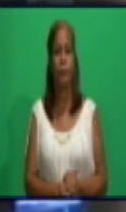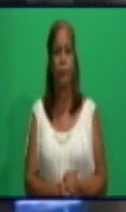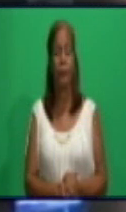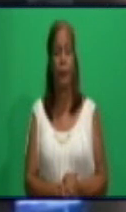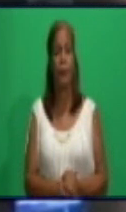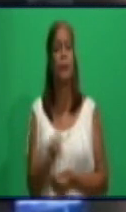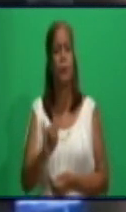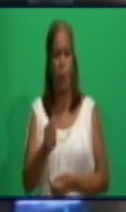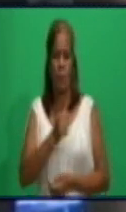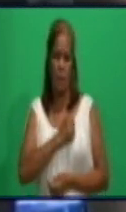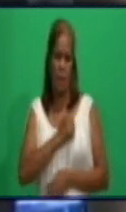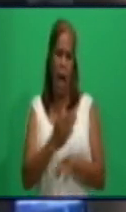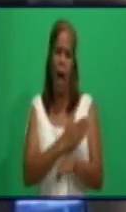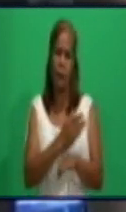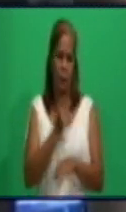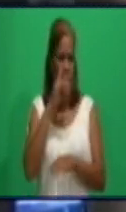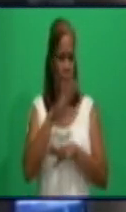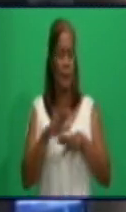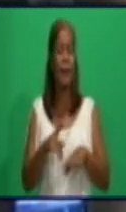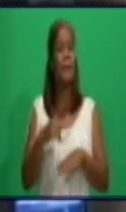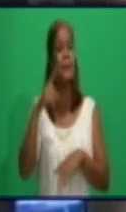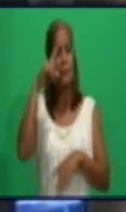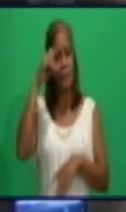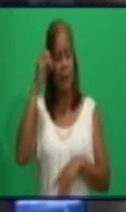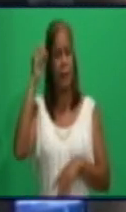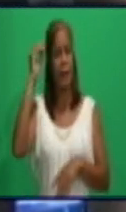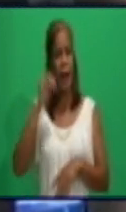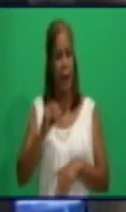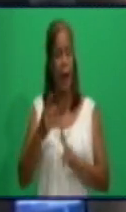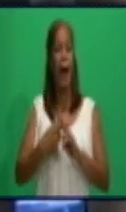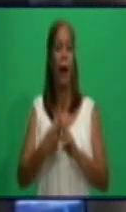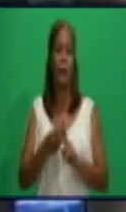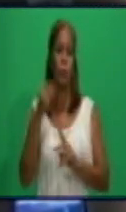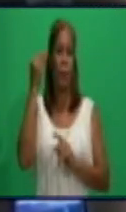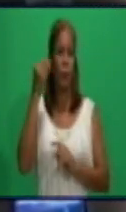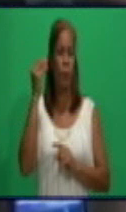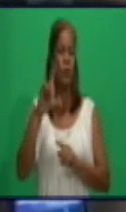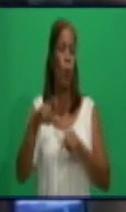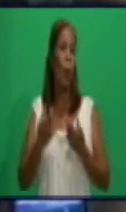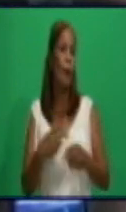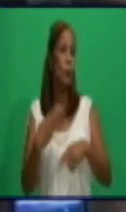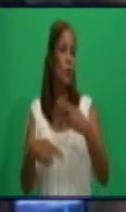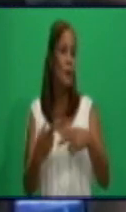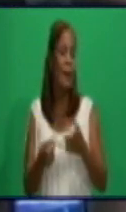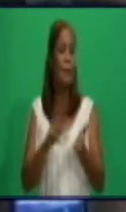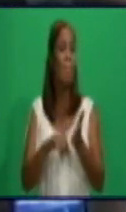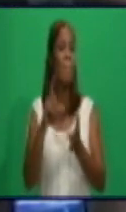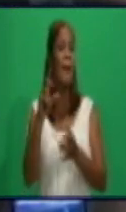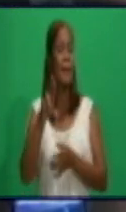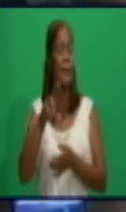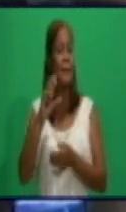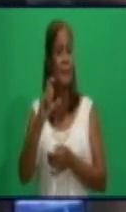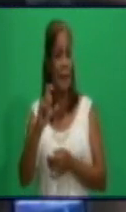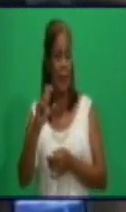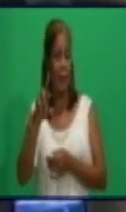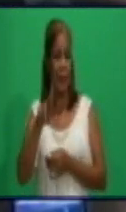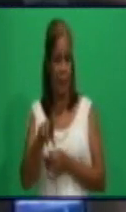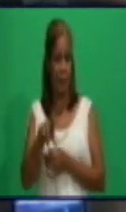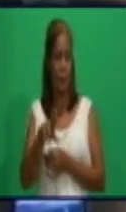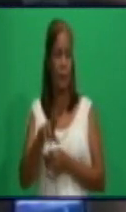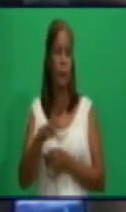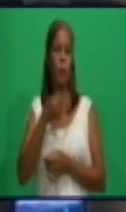no, antes de finalizar, sí, sé que hay una preocupación con el tema de cuándo se me realiza el PCR. Bueno, explicarlo rapidito. En